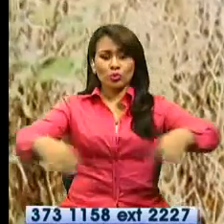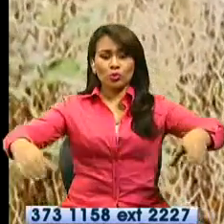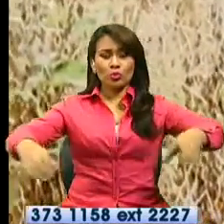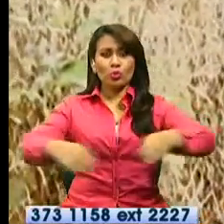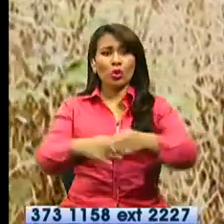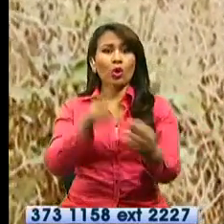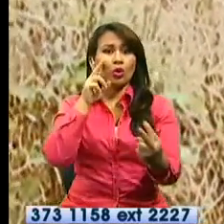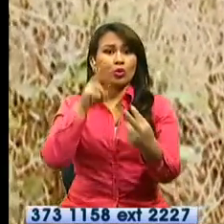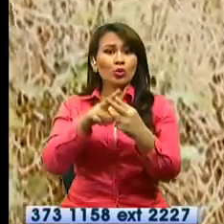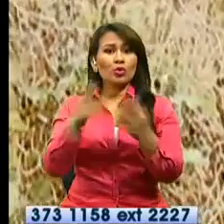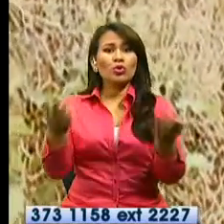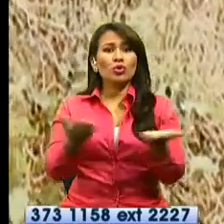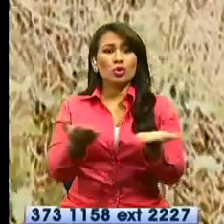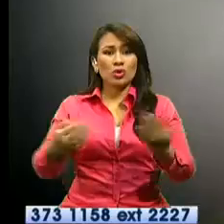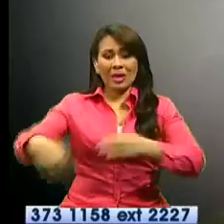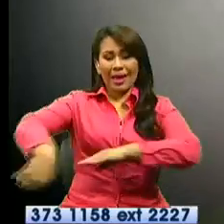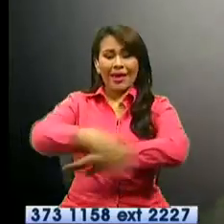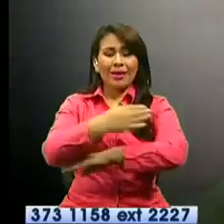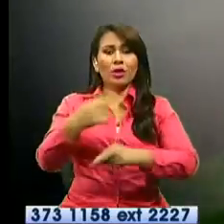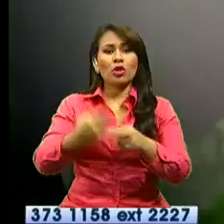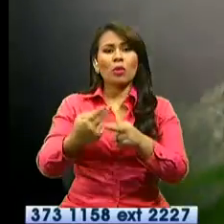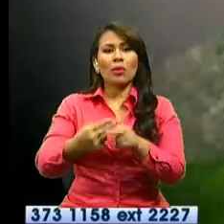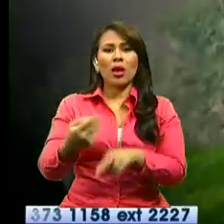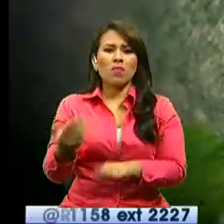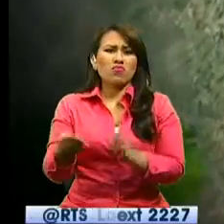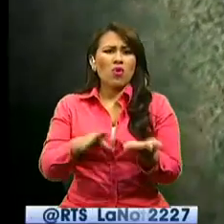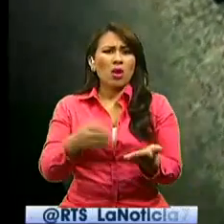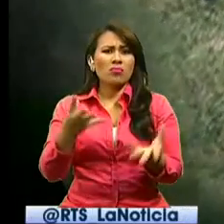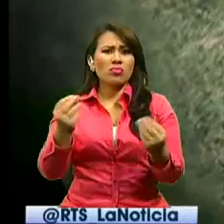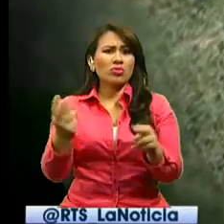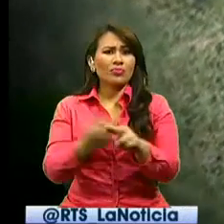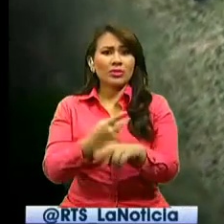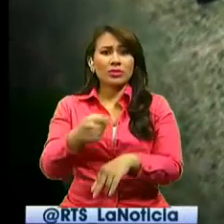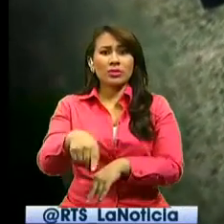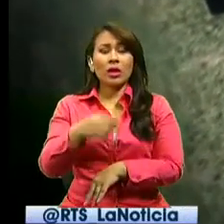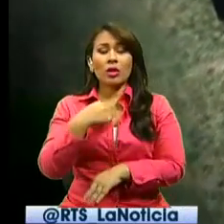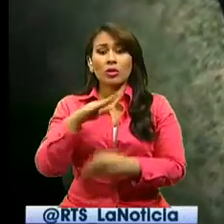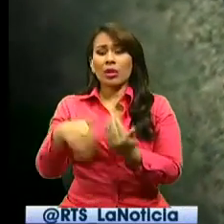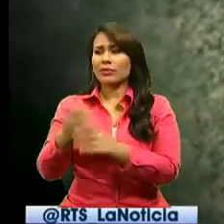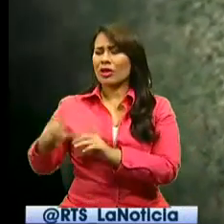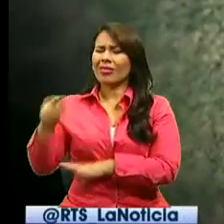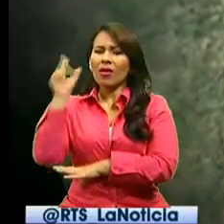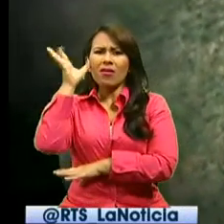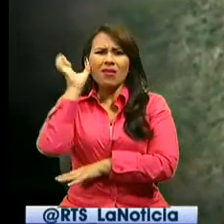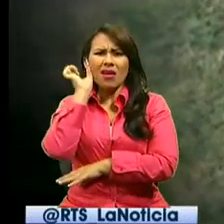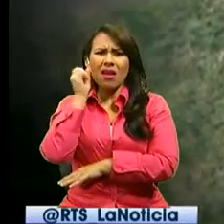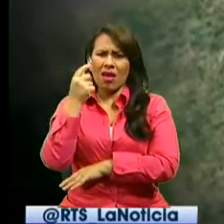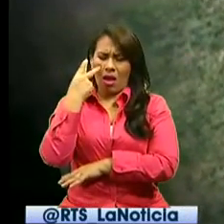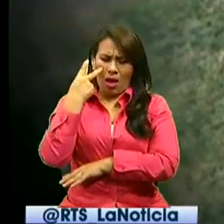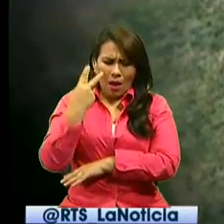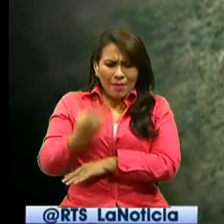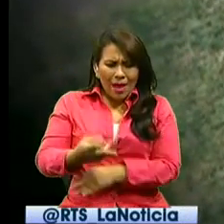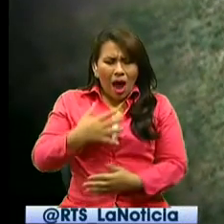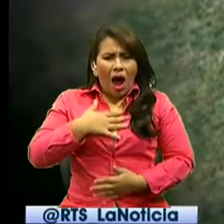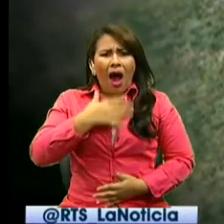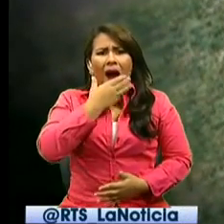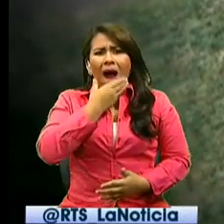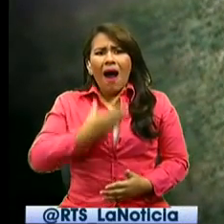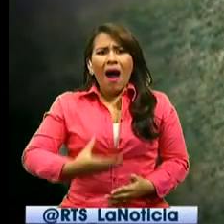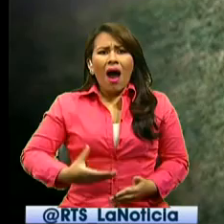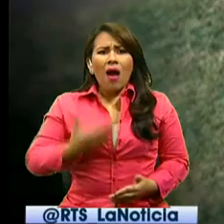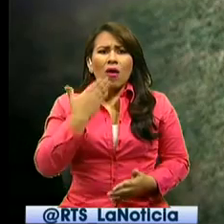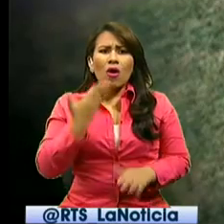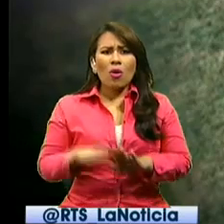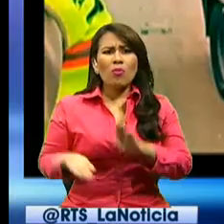avenida Casuarina. Nadie podía creer lo sucedido, aterrorizados todos por la forma cruel en que le arrebataron la vida